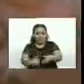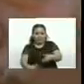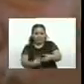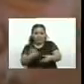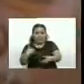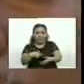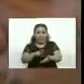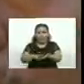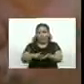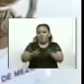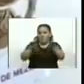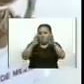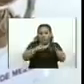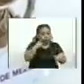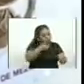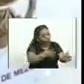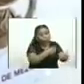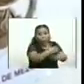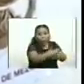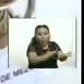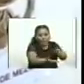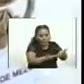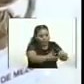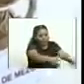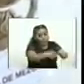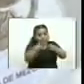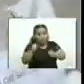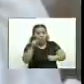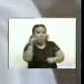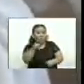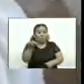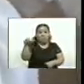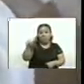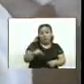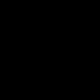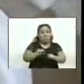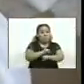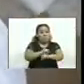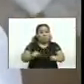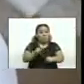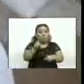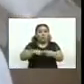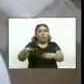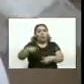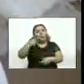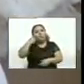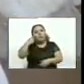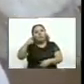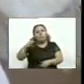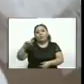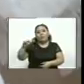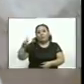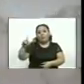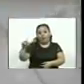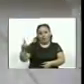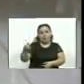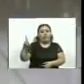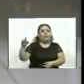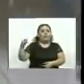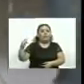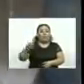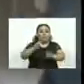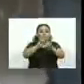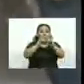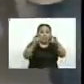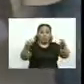2018 atendieron dos puestos ilegal de pólvora que debido a la mala manipulación se quemaron uno en Ciudad Delgado y el otro en Cojutepeque. Si